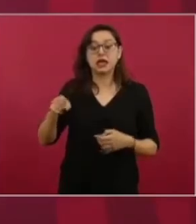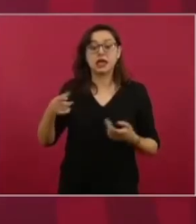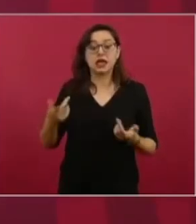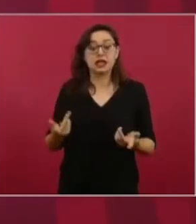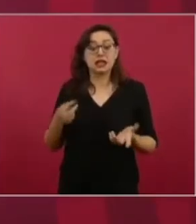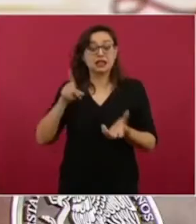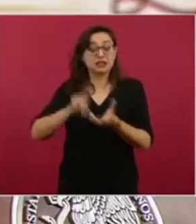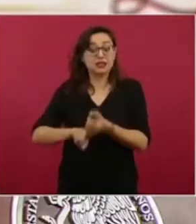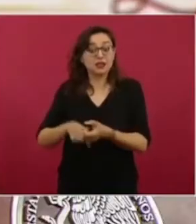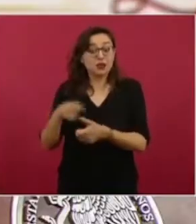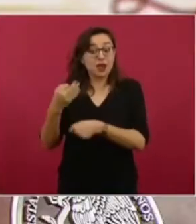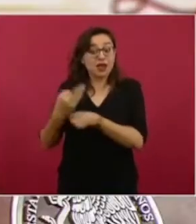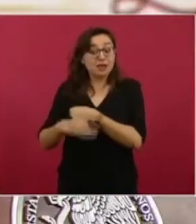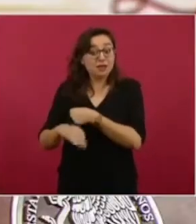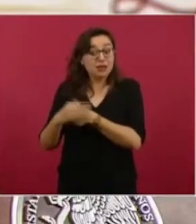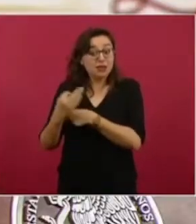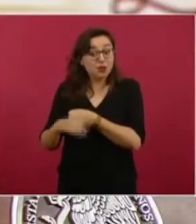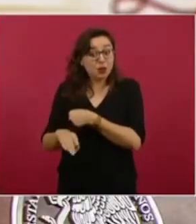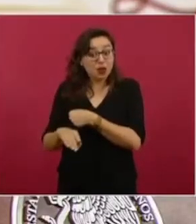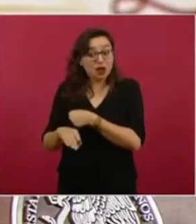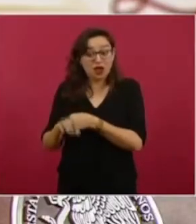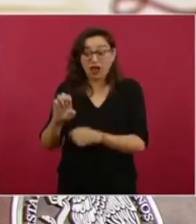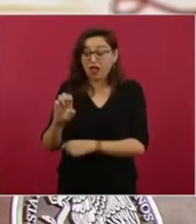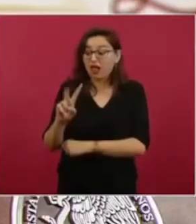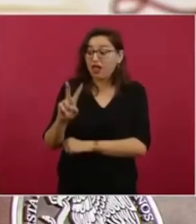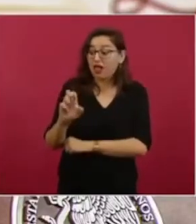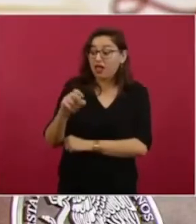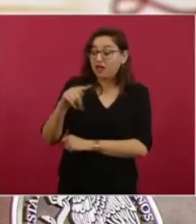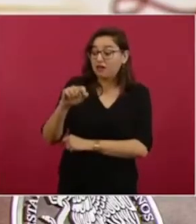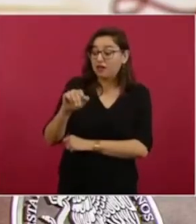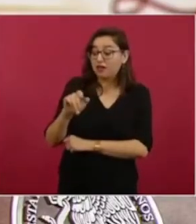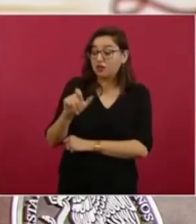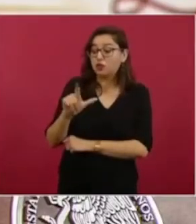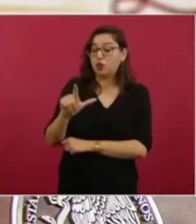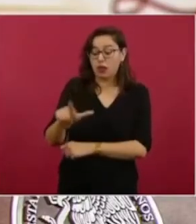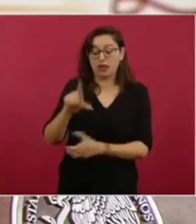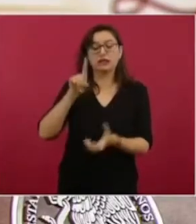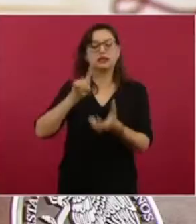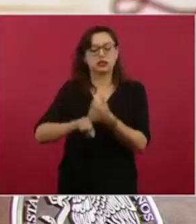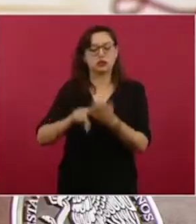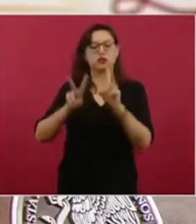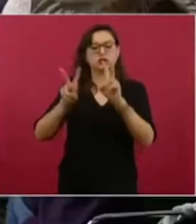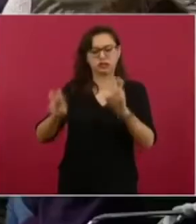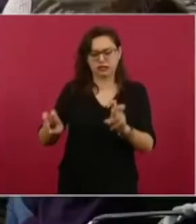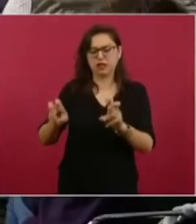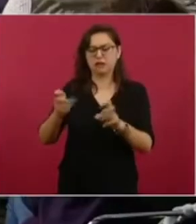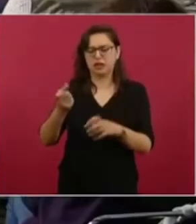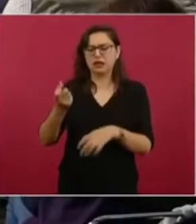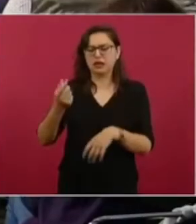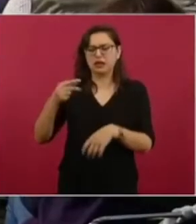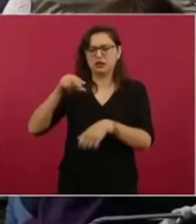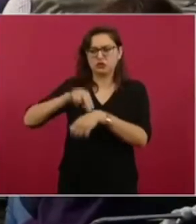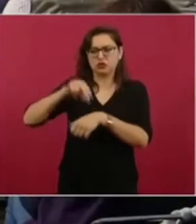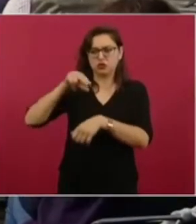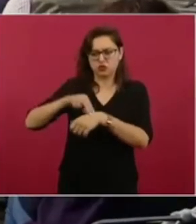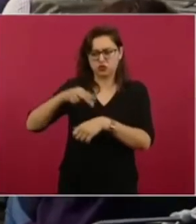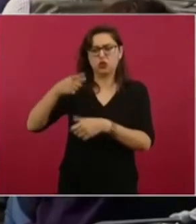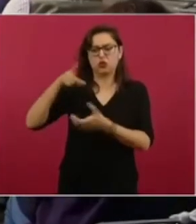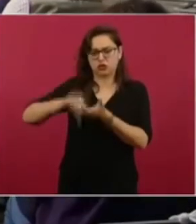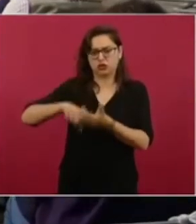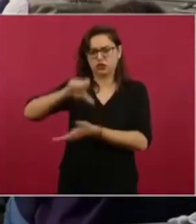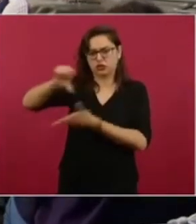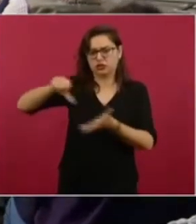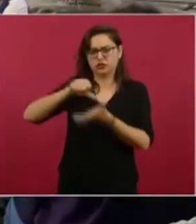de la rama paramédica, con el puesto de medicina tradicional también en el centro de salud ya referido. Desempeña